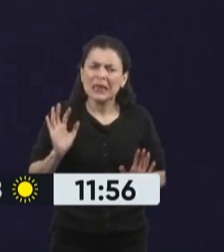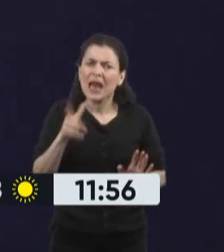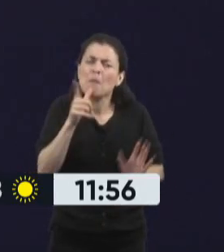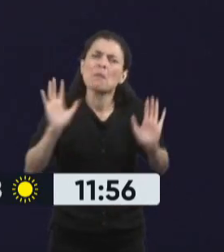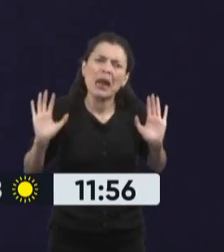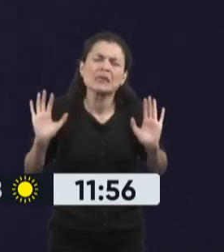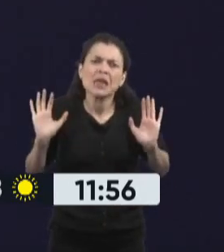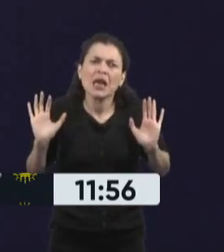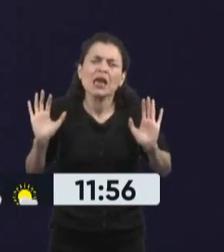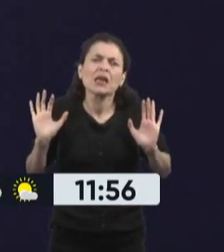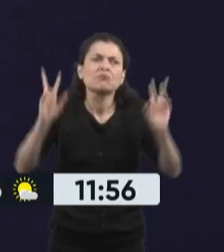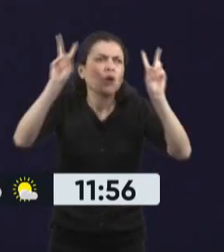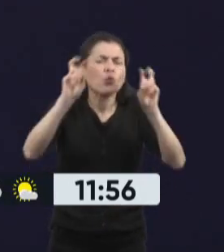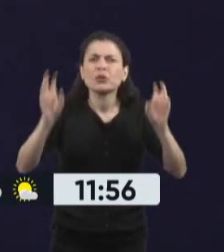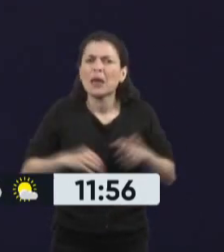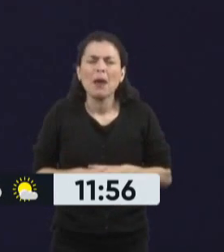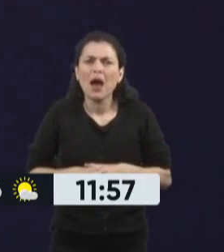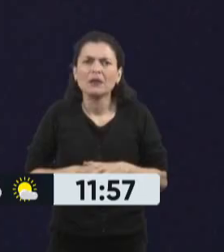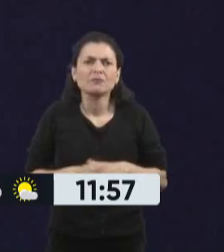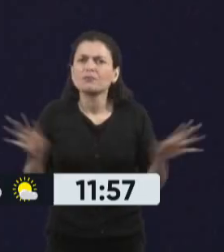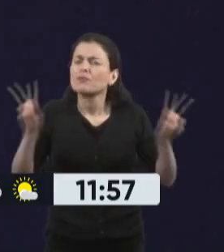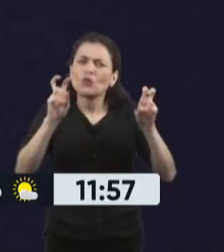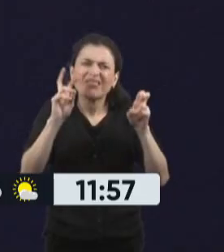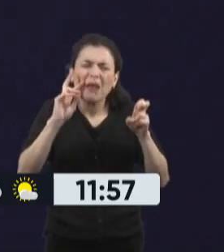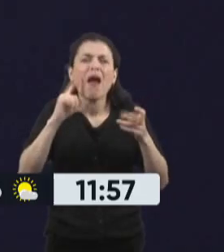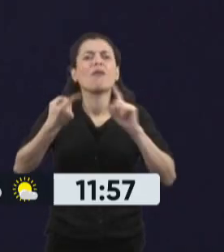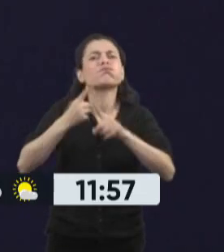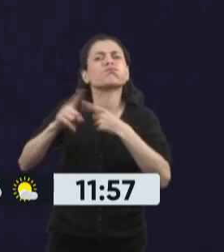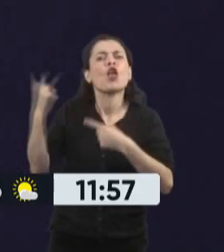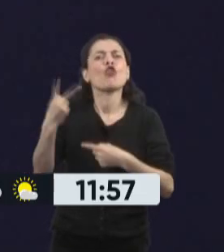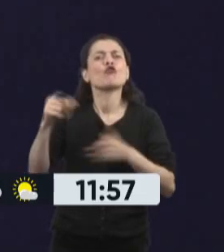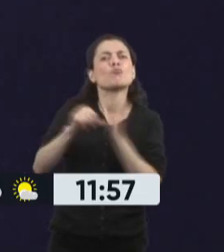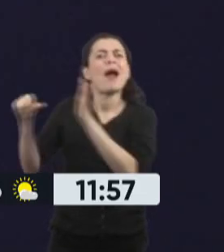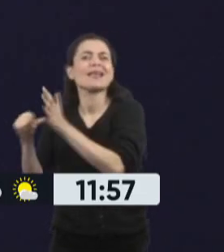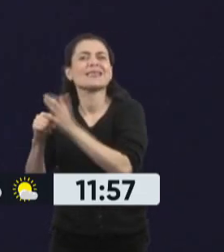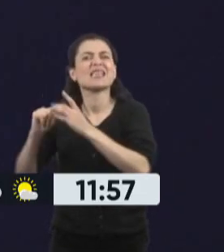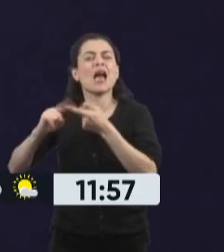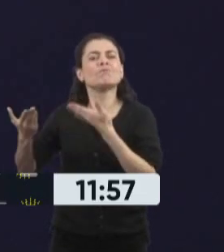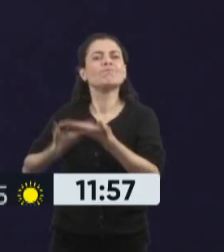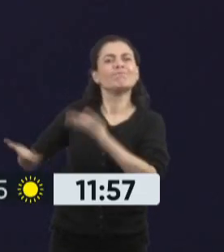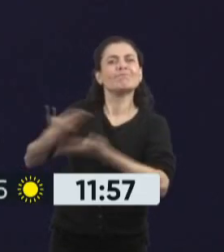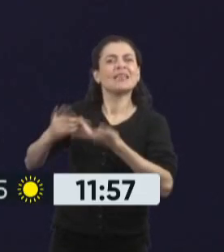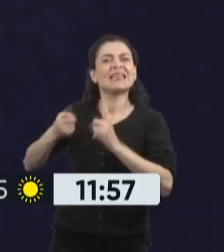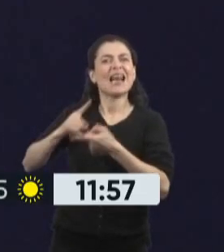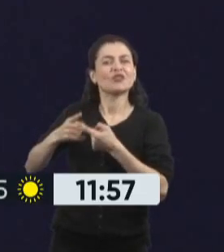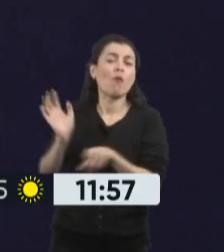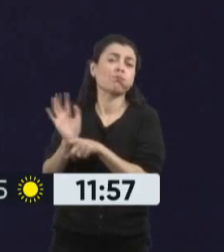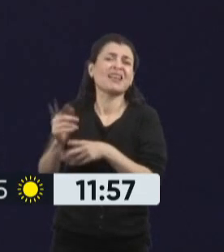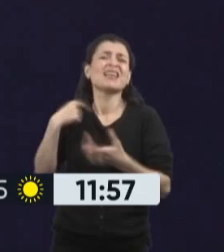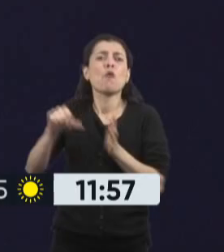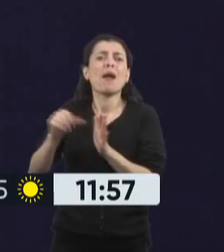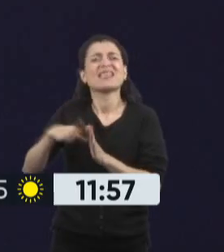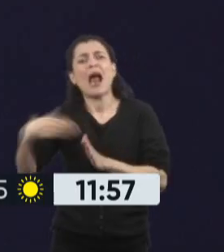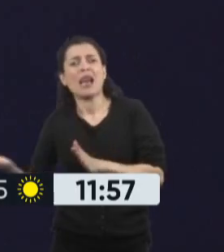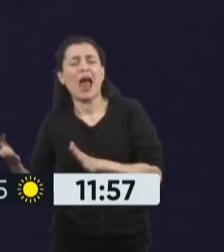algo, es un tema de cuestiones diplomáticas del país hermano, así que es una cuestión